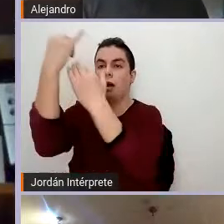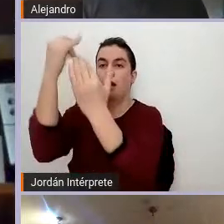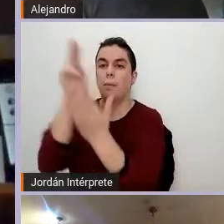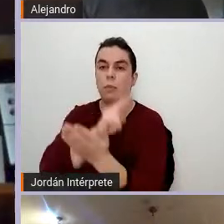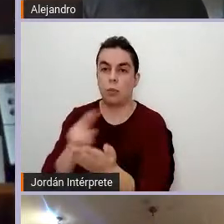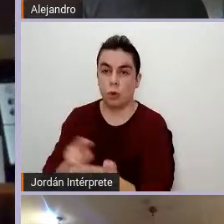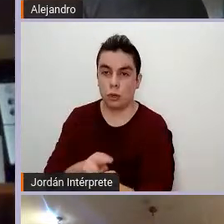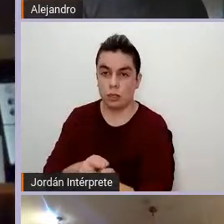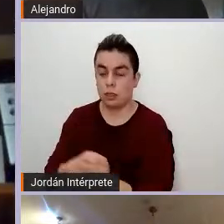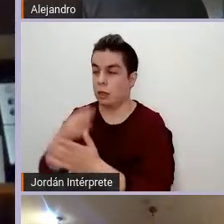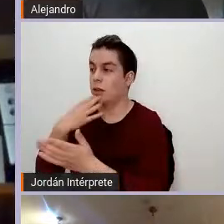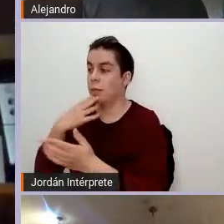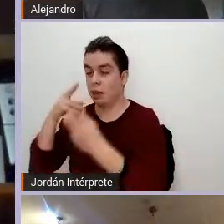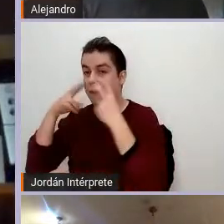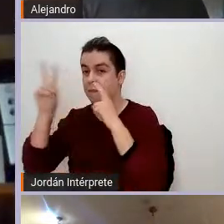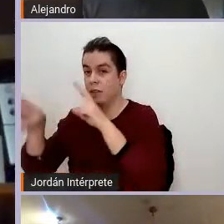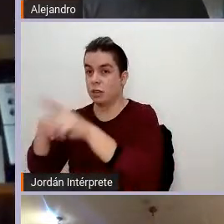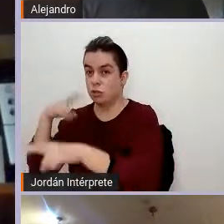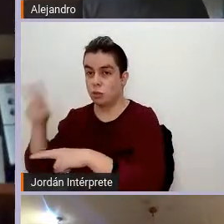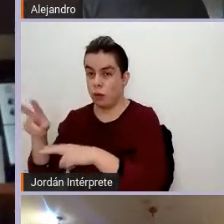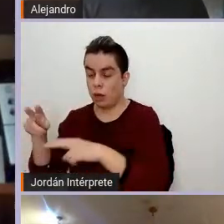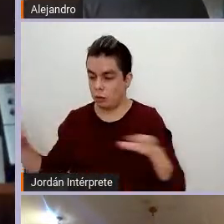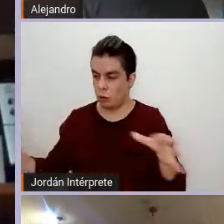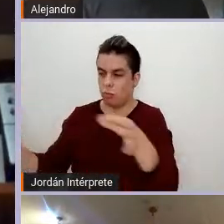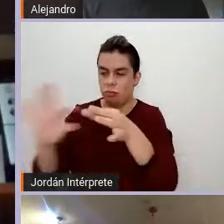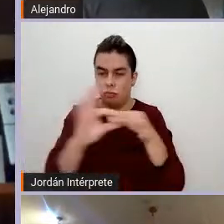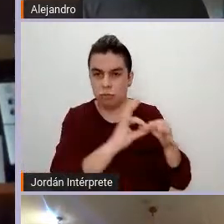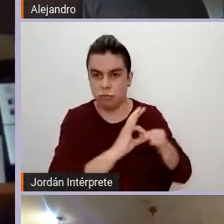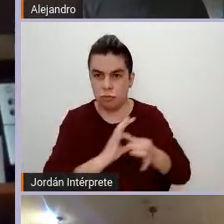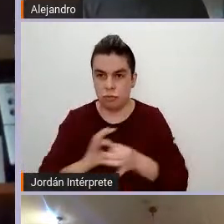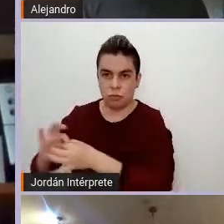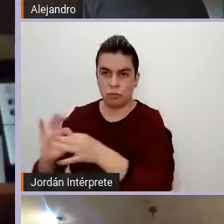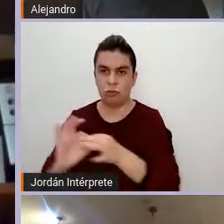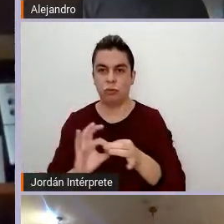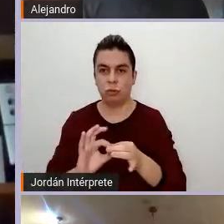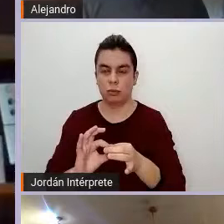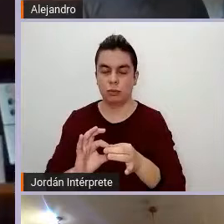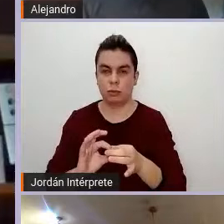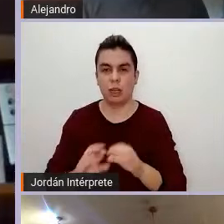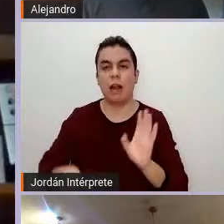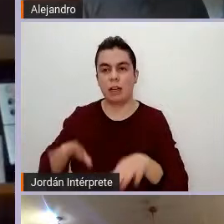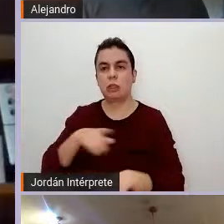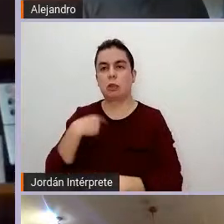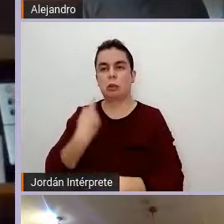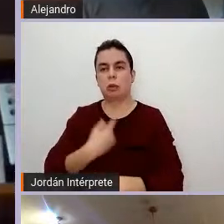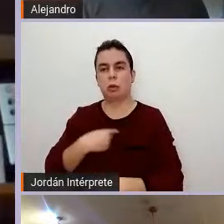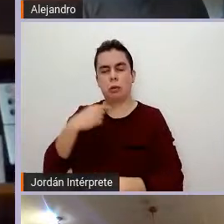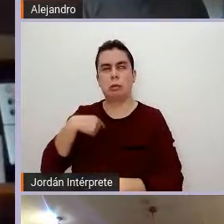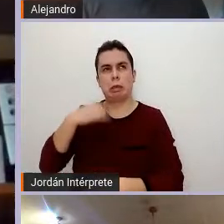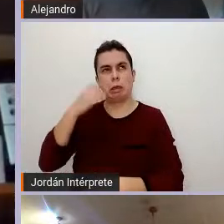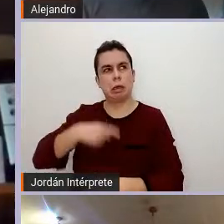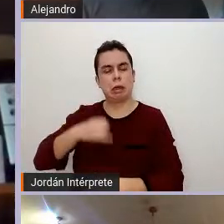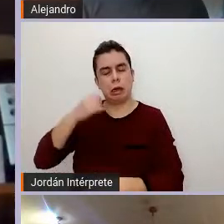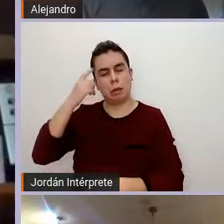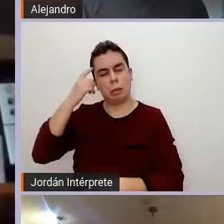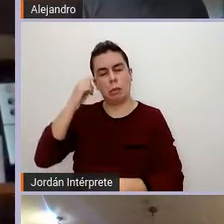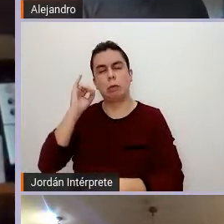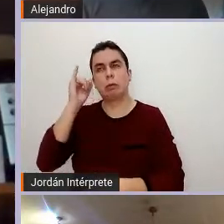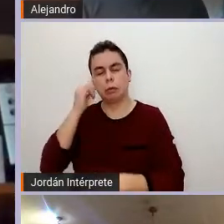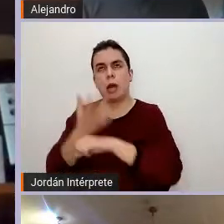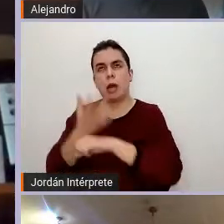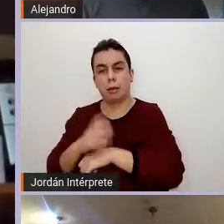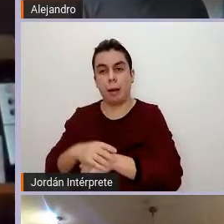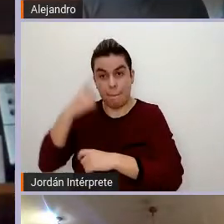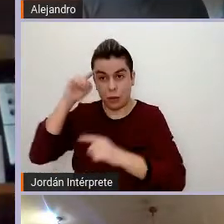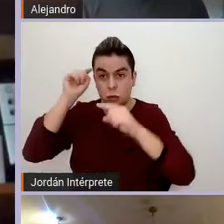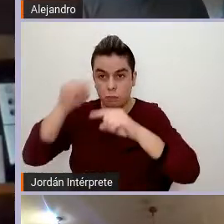son algo que tal vez muchos hemos intuido, es más significativo aún que por primera vez un trabajo se aboque con este rigor investigativo